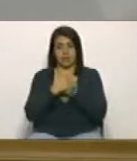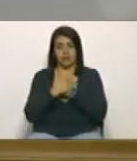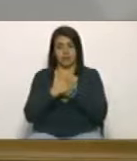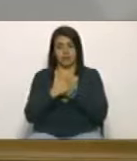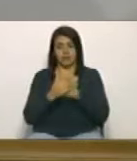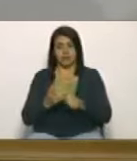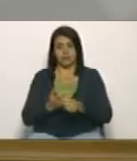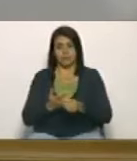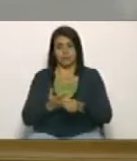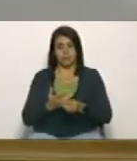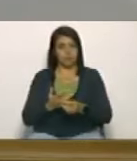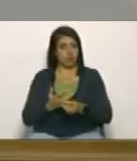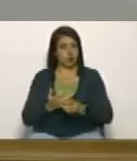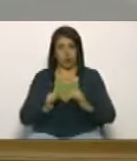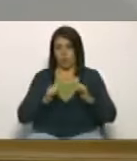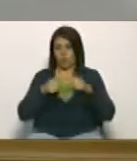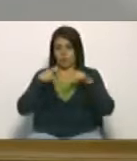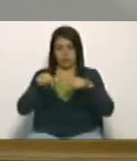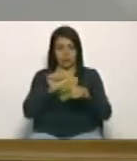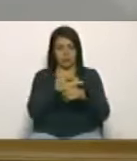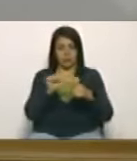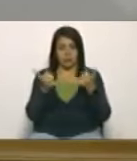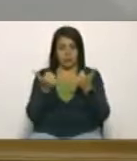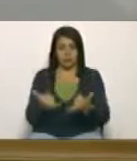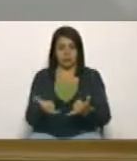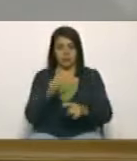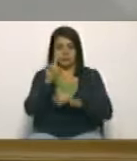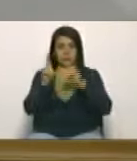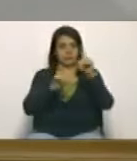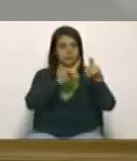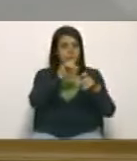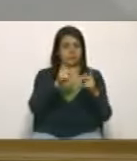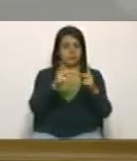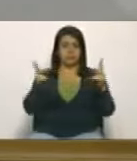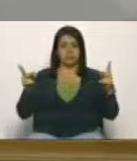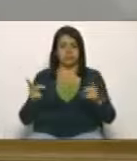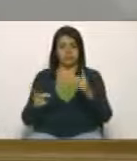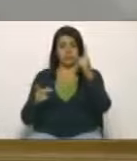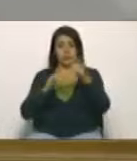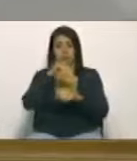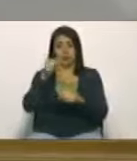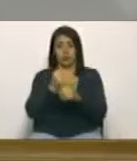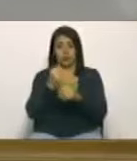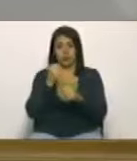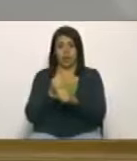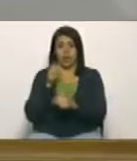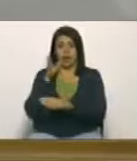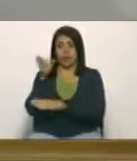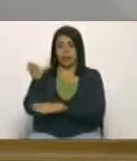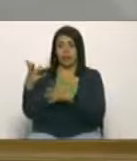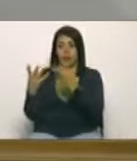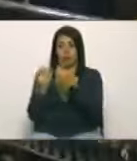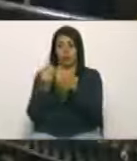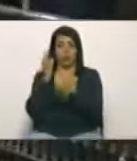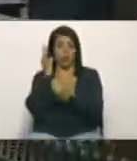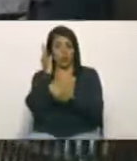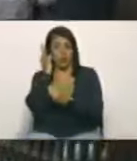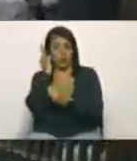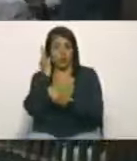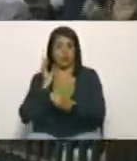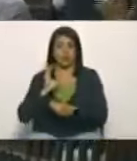que arranque esta misma semana, desde ya, la consulta pública y que la primera jornada sea ya en Chuao, con todas estas hermosas